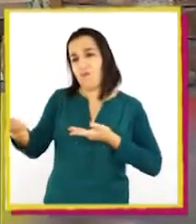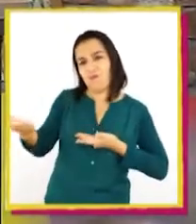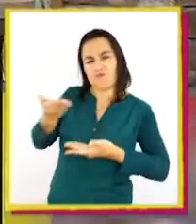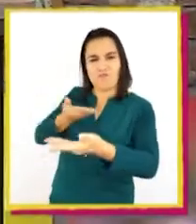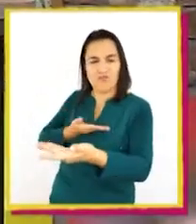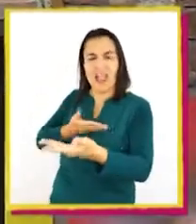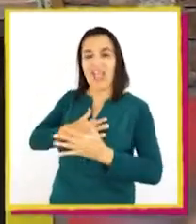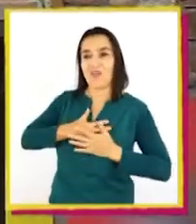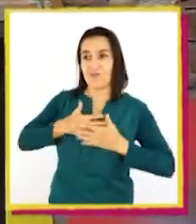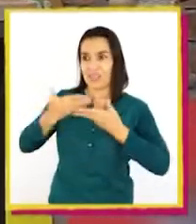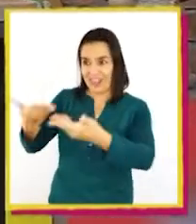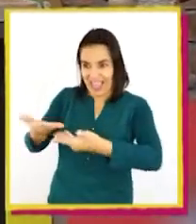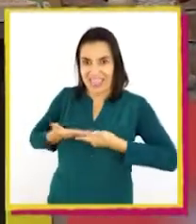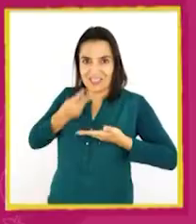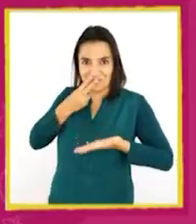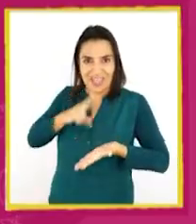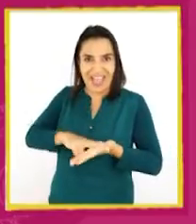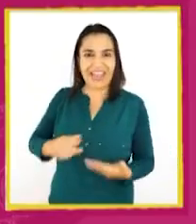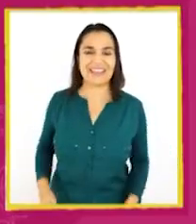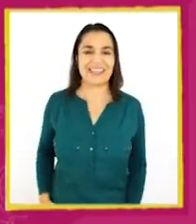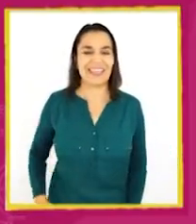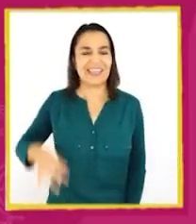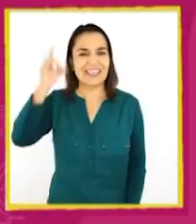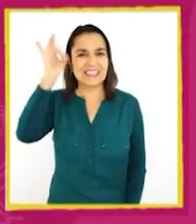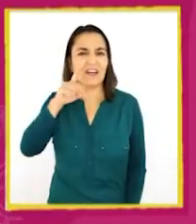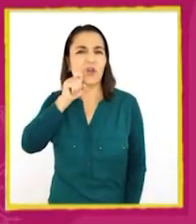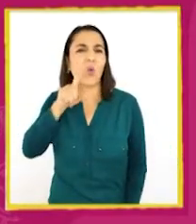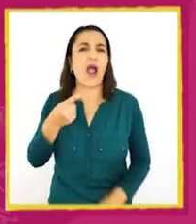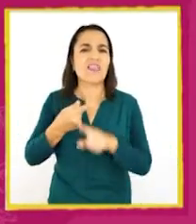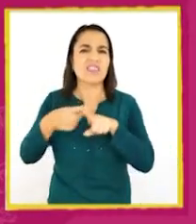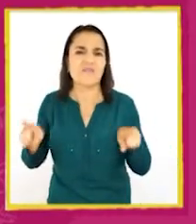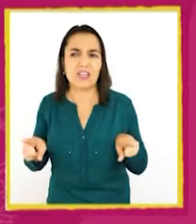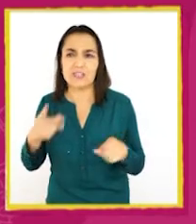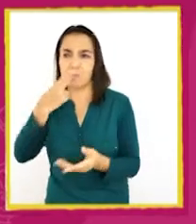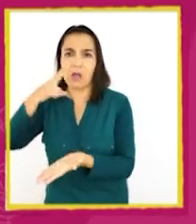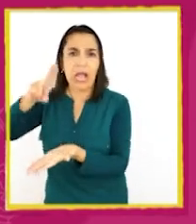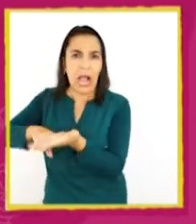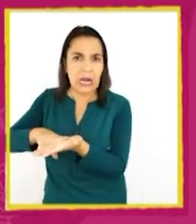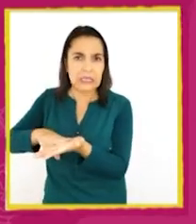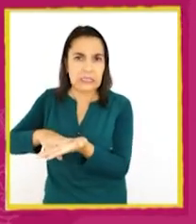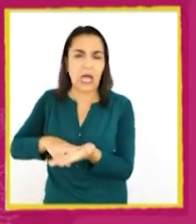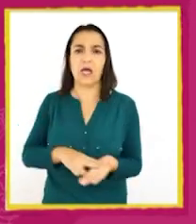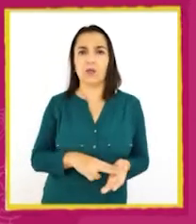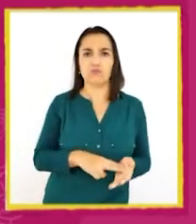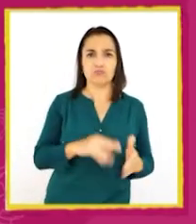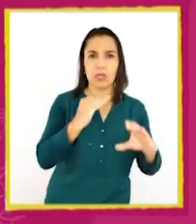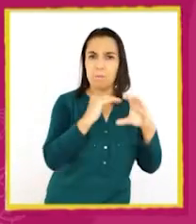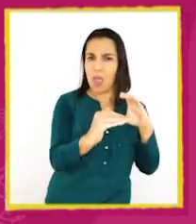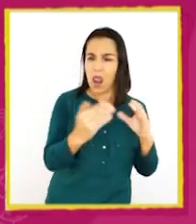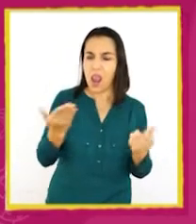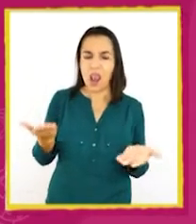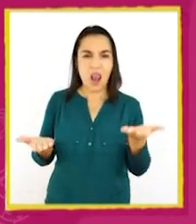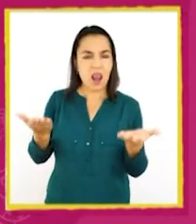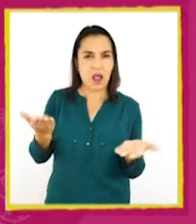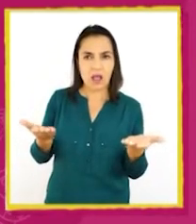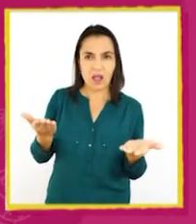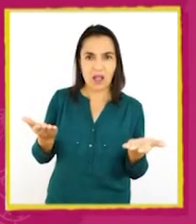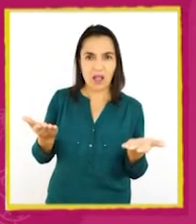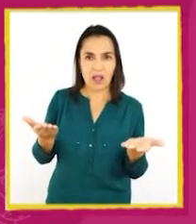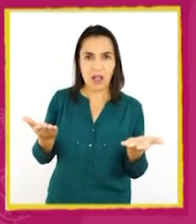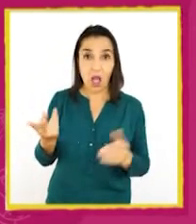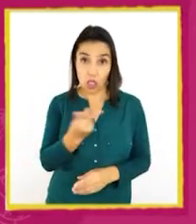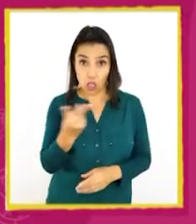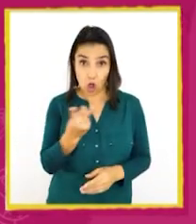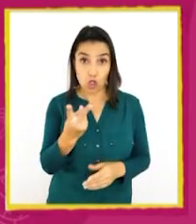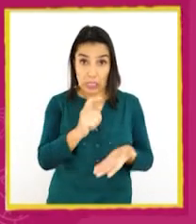tan emocionante recibirla? ¿Saben cuáles son las diferencias entre una carta y un email? ¿Que ambas